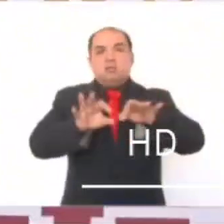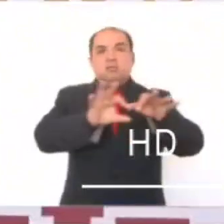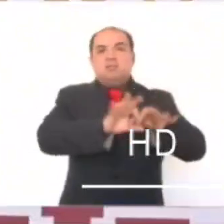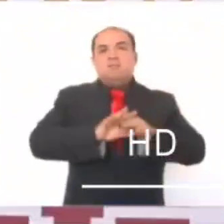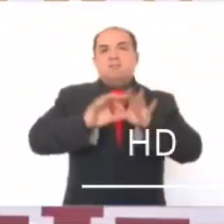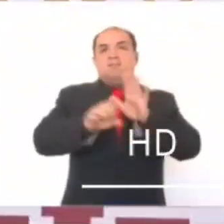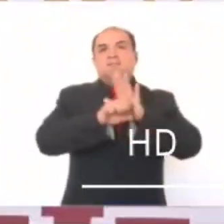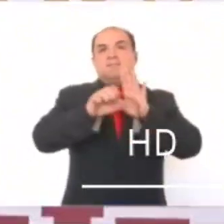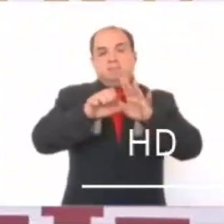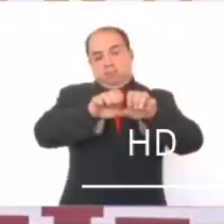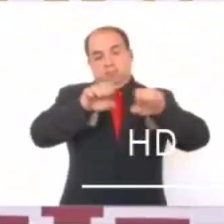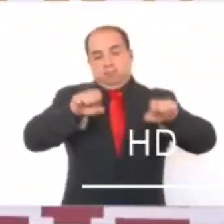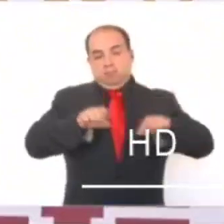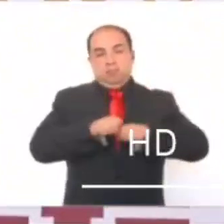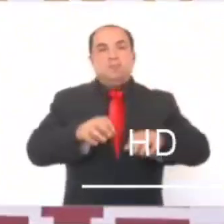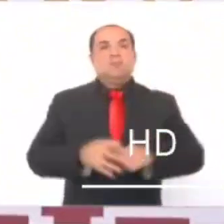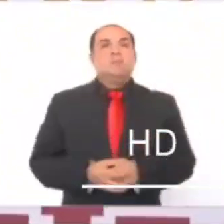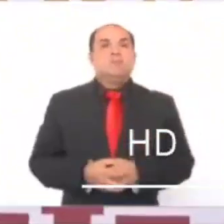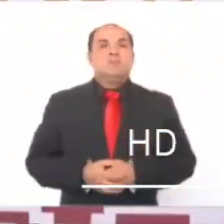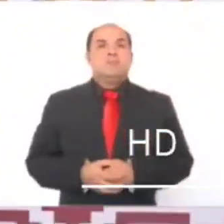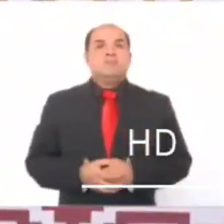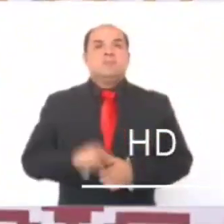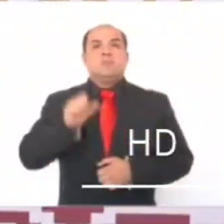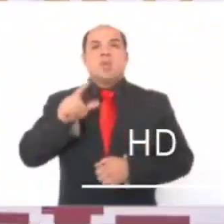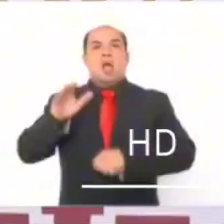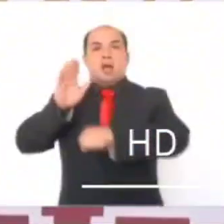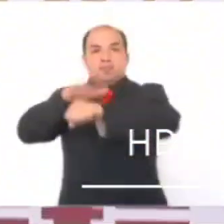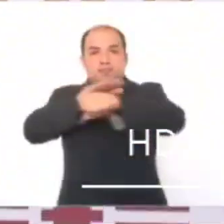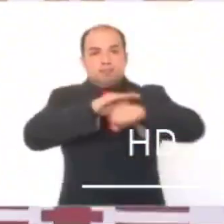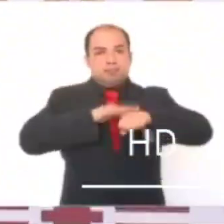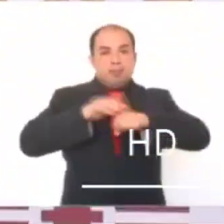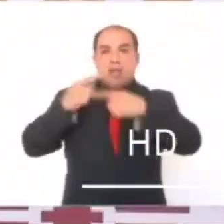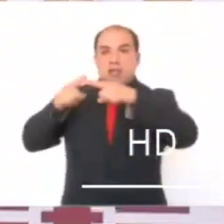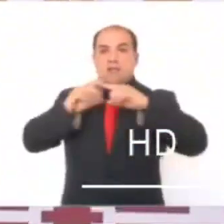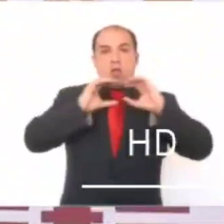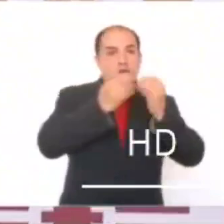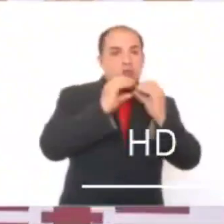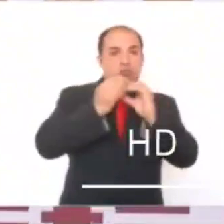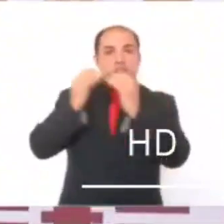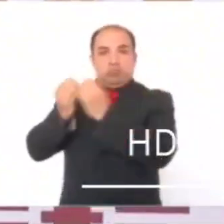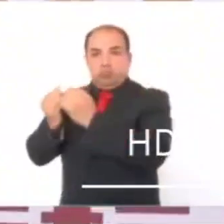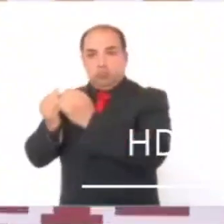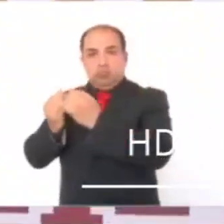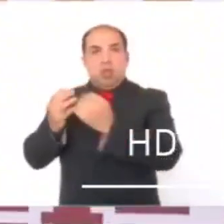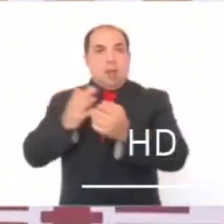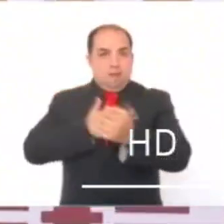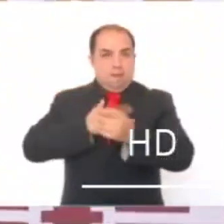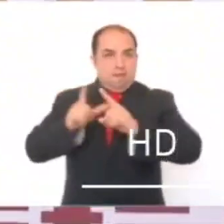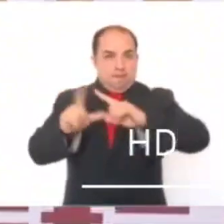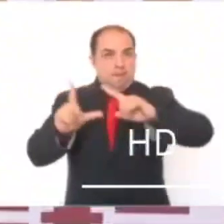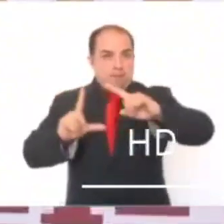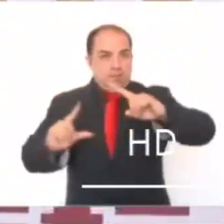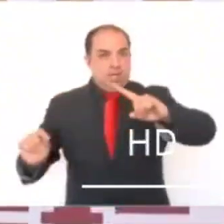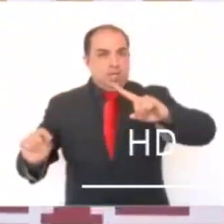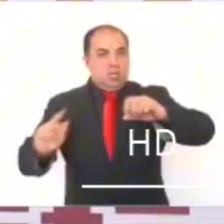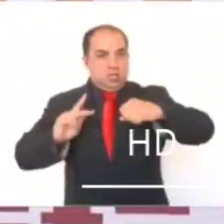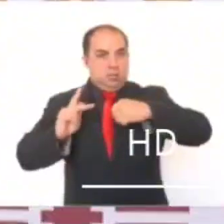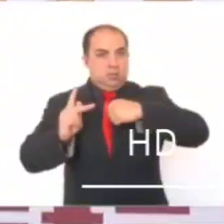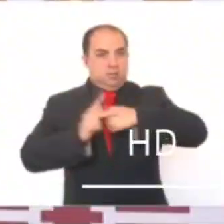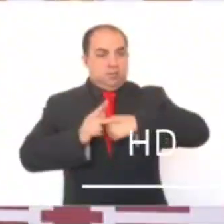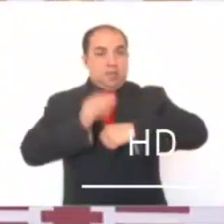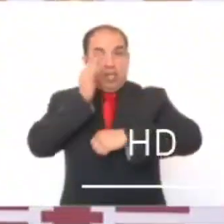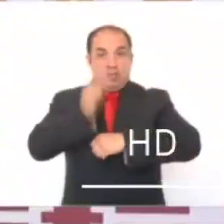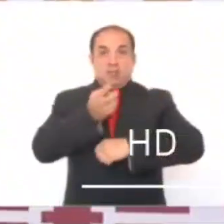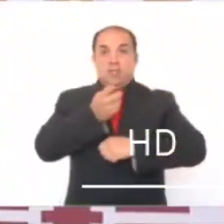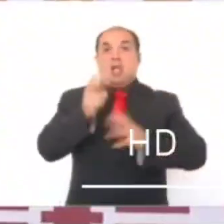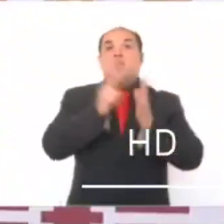equipo. Hago también un llamado a todos los congresos de mi país en que aprueben